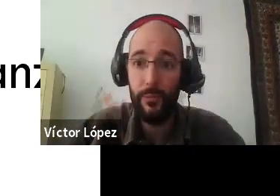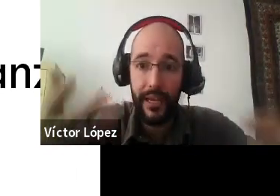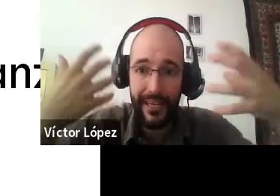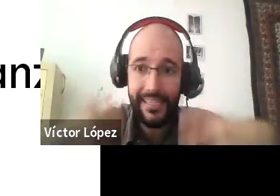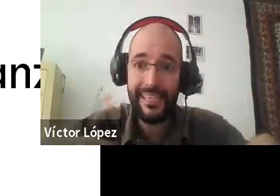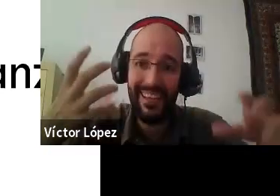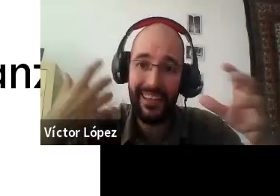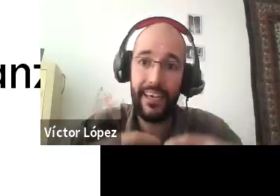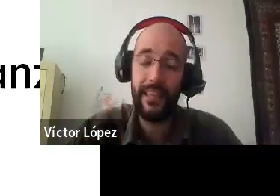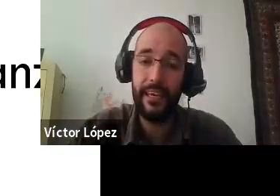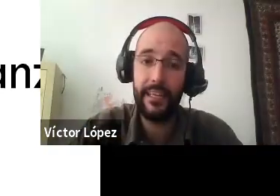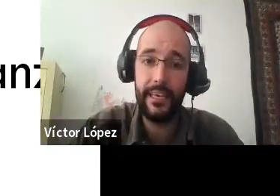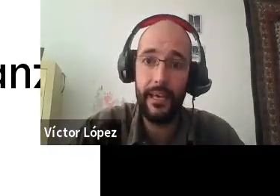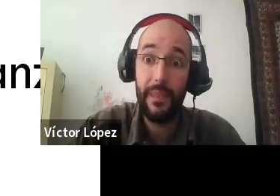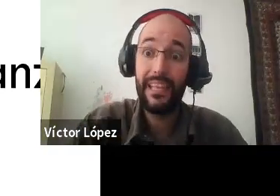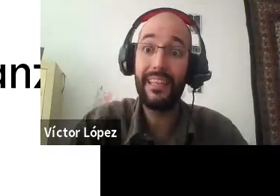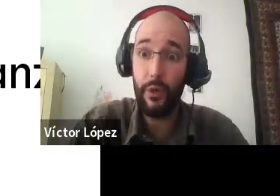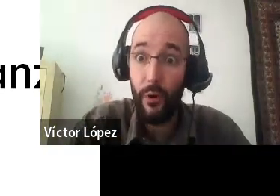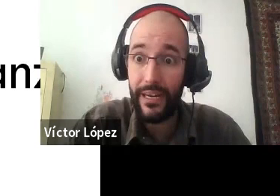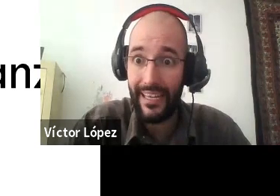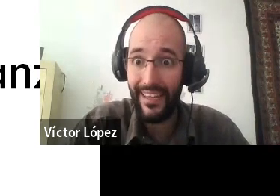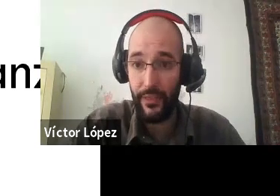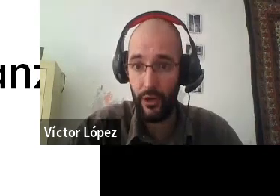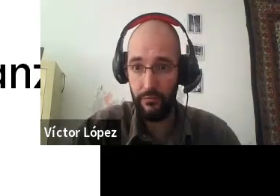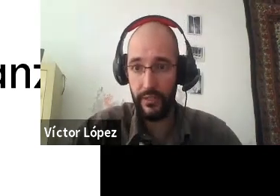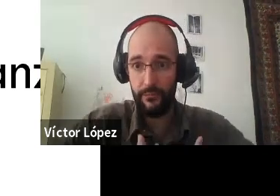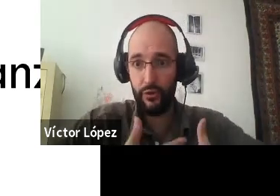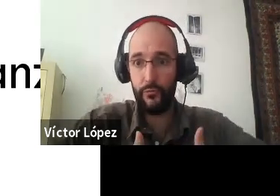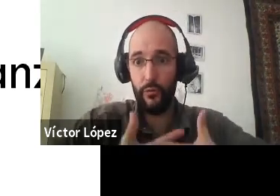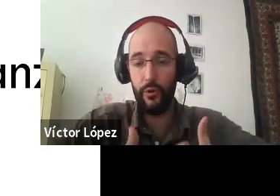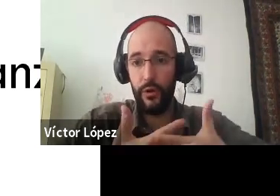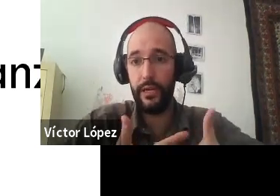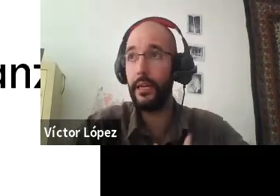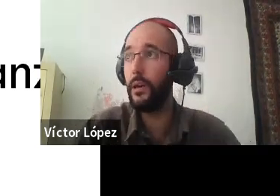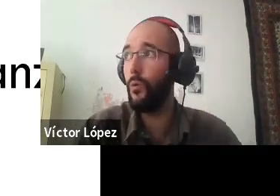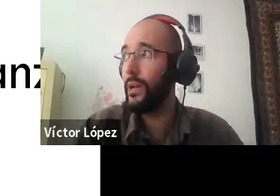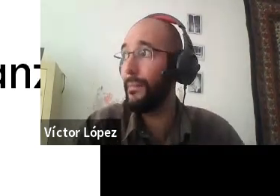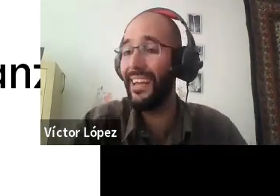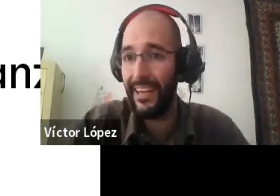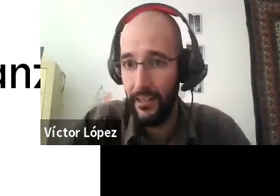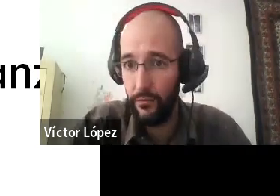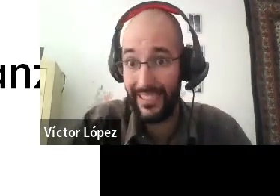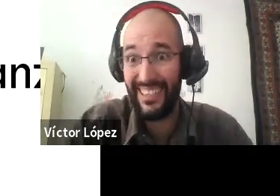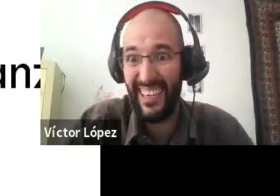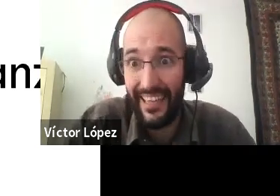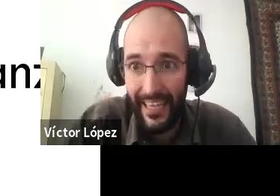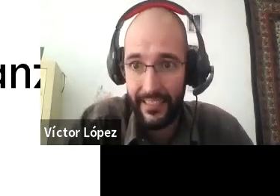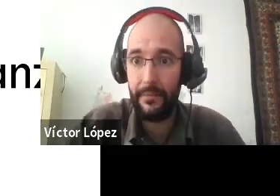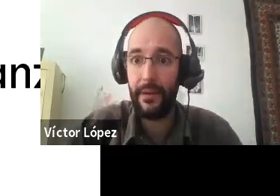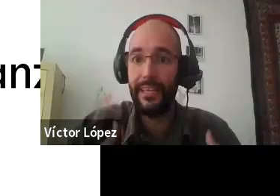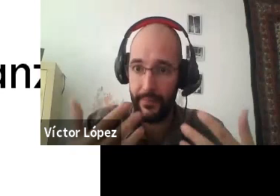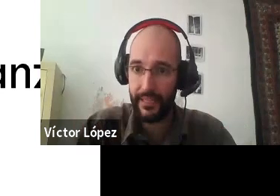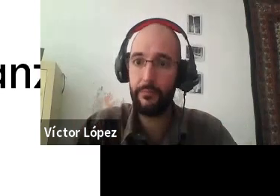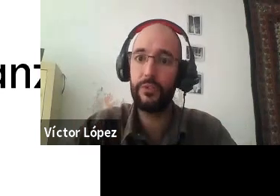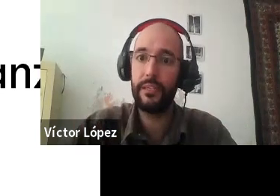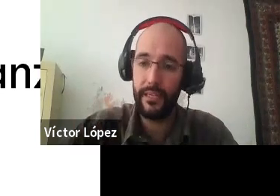que adoptan esta estrategia de promover la indagación, digamos, como una manera, una estrategia didáctica